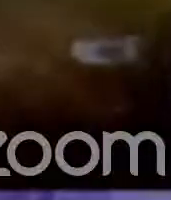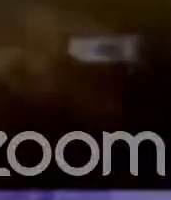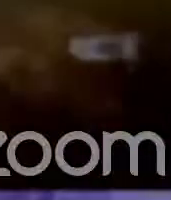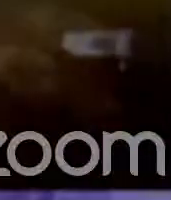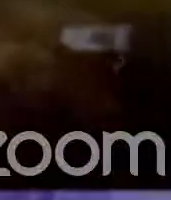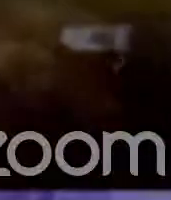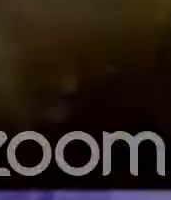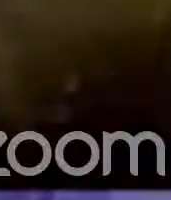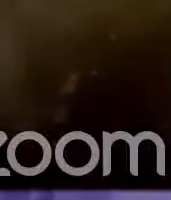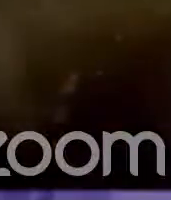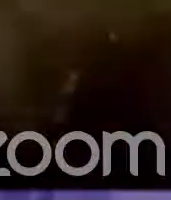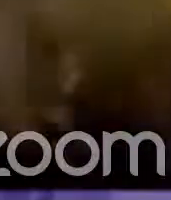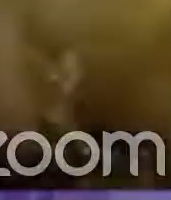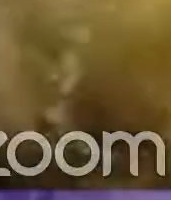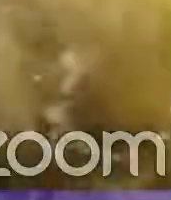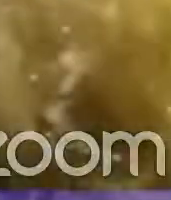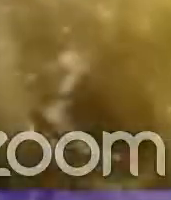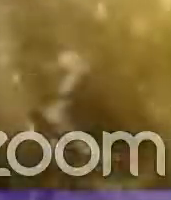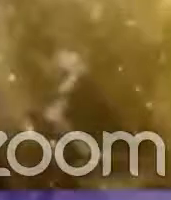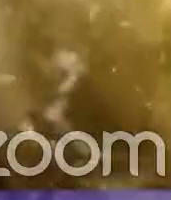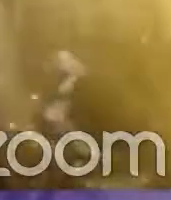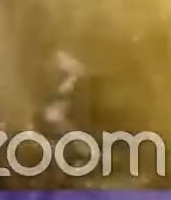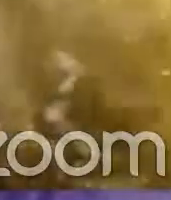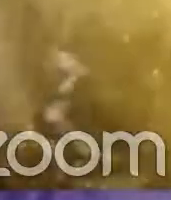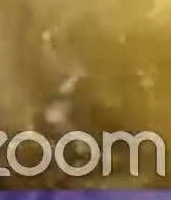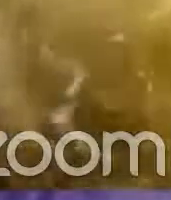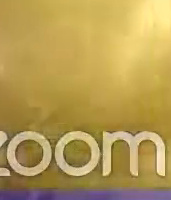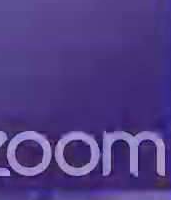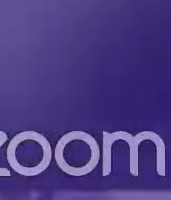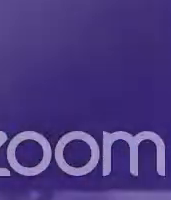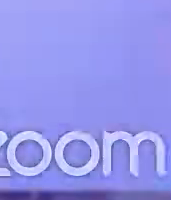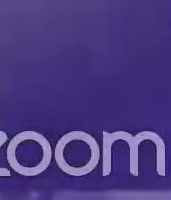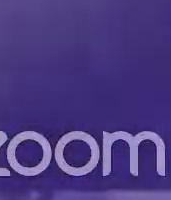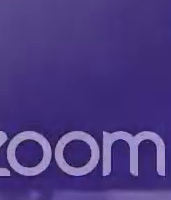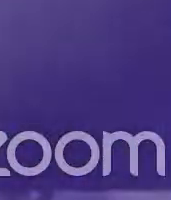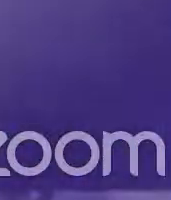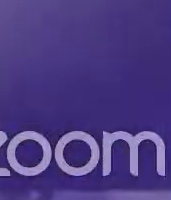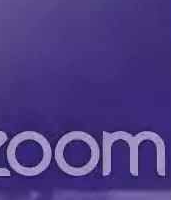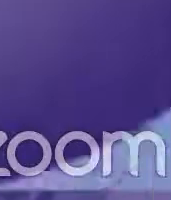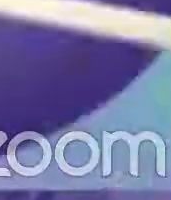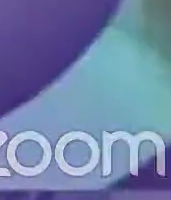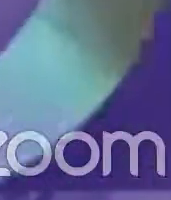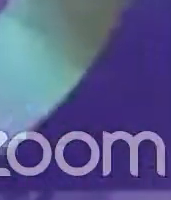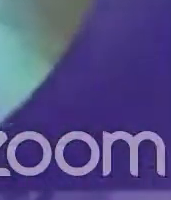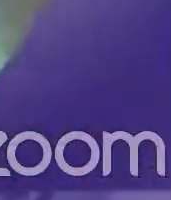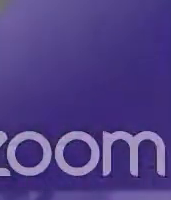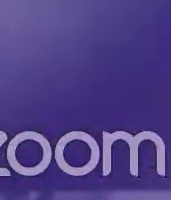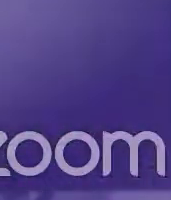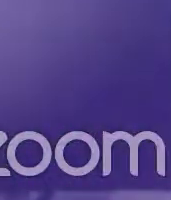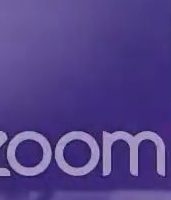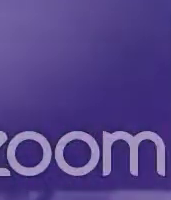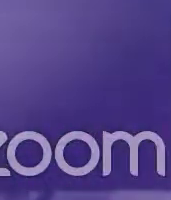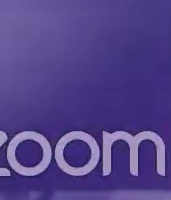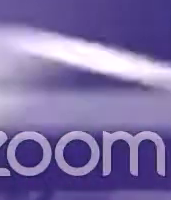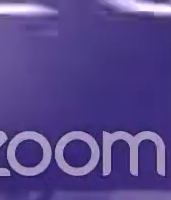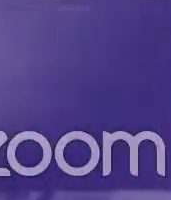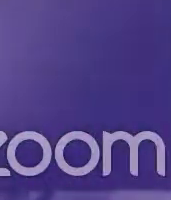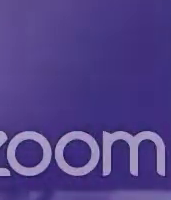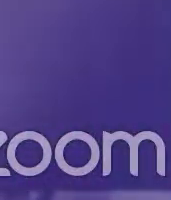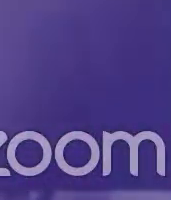del diamante. ¡Felicidades, nuevos oros! Han comenzado a brillar con luz